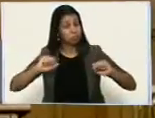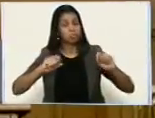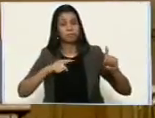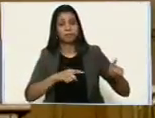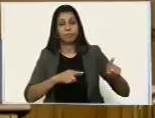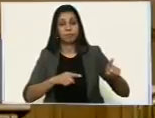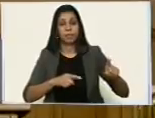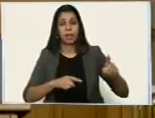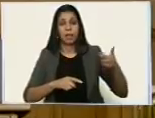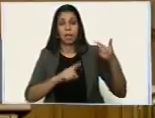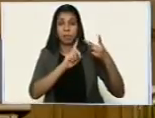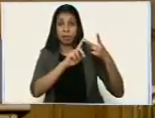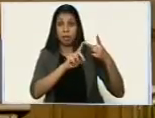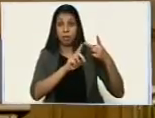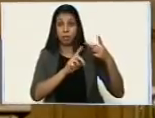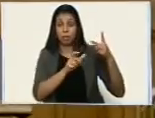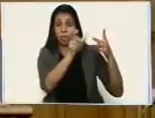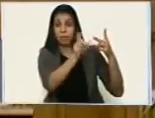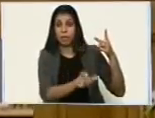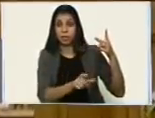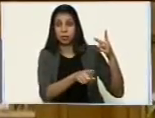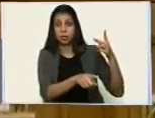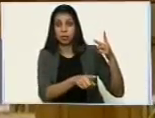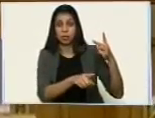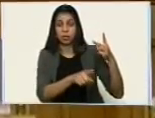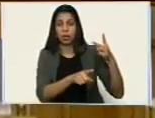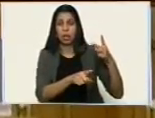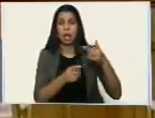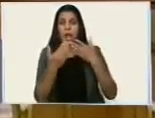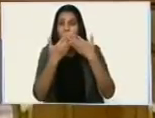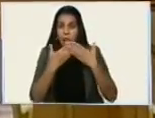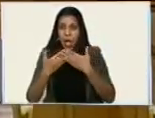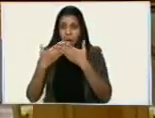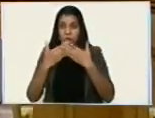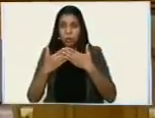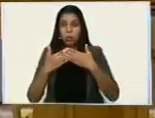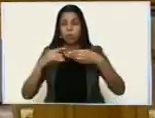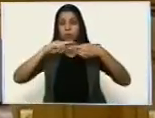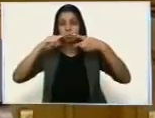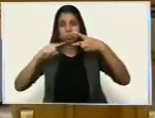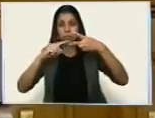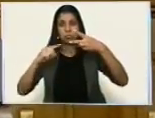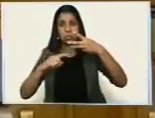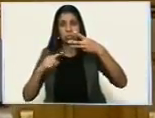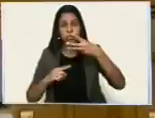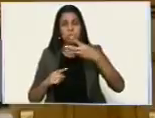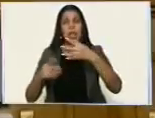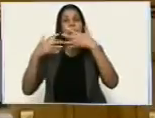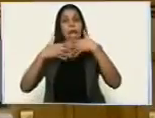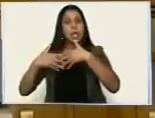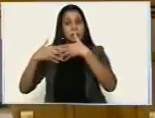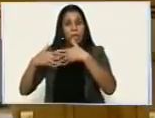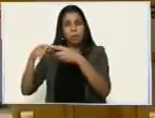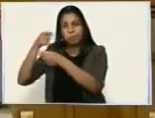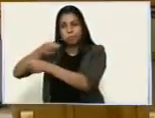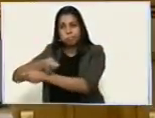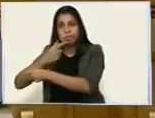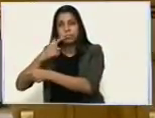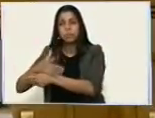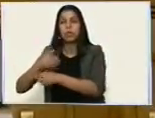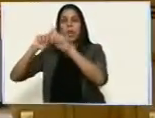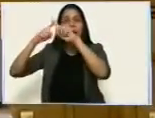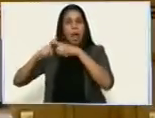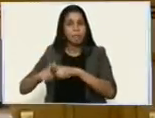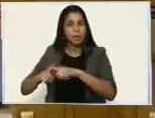Además de esto, tiene estudios de segundo y tercer nivel, incluso en los Estados Unidos, de administración pública, en